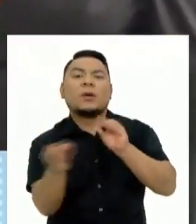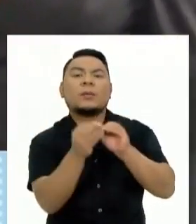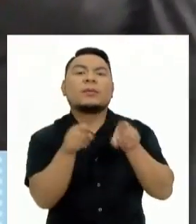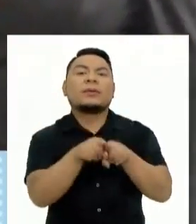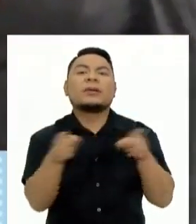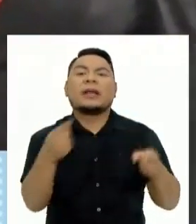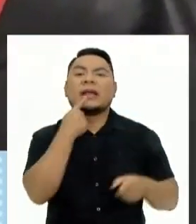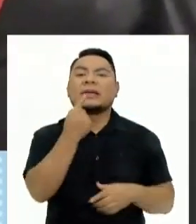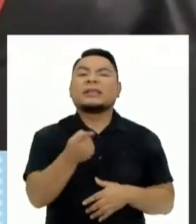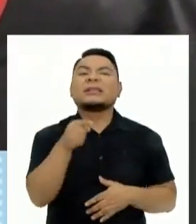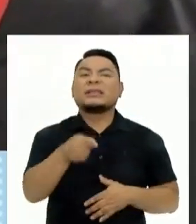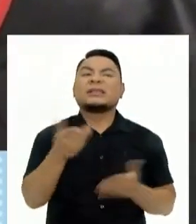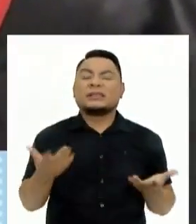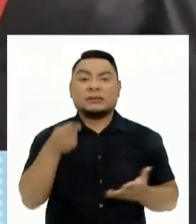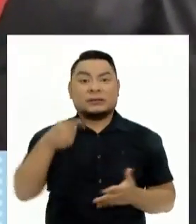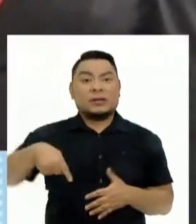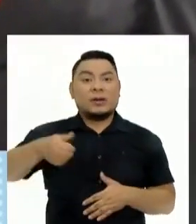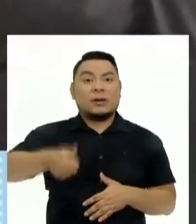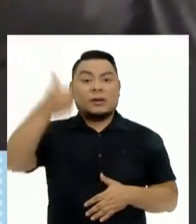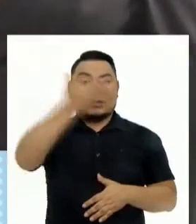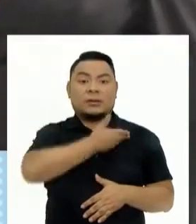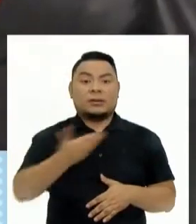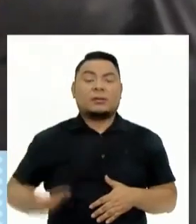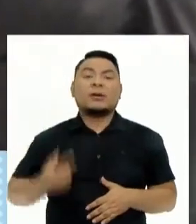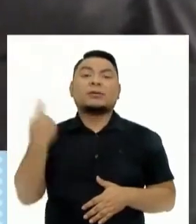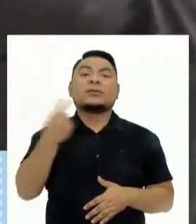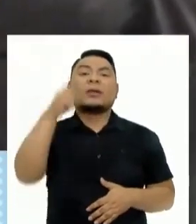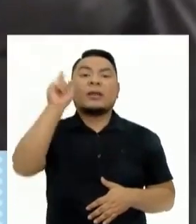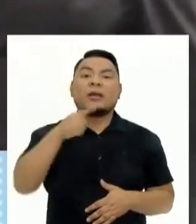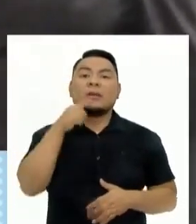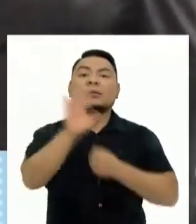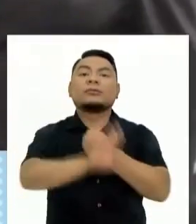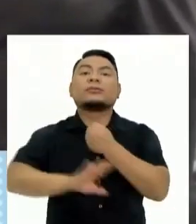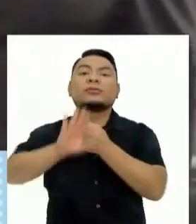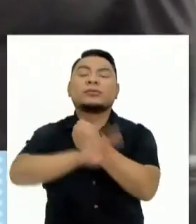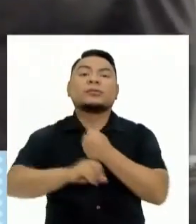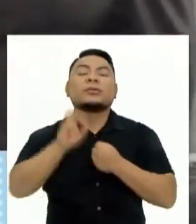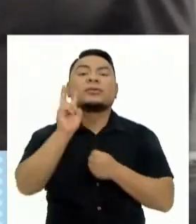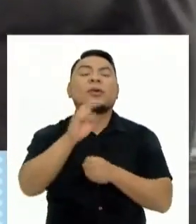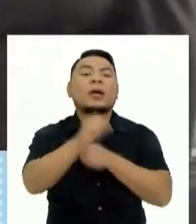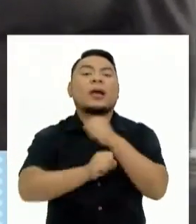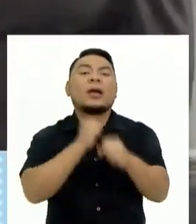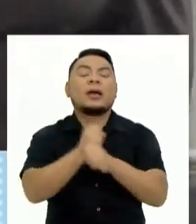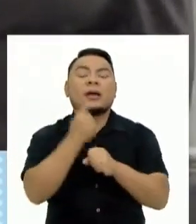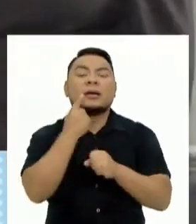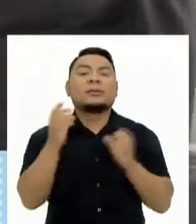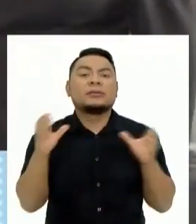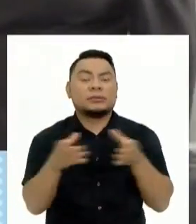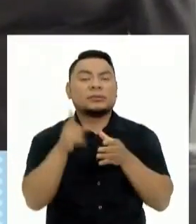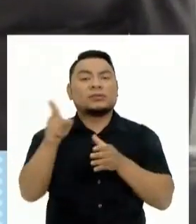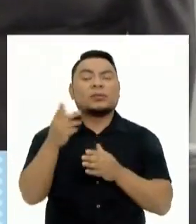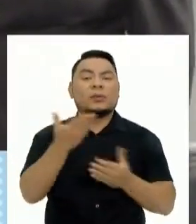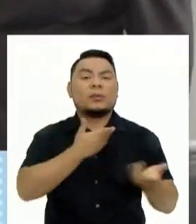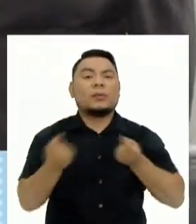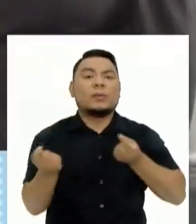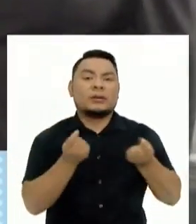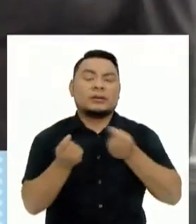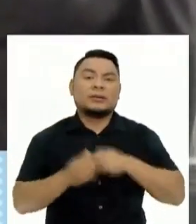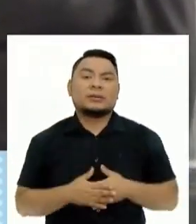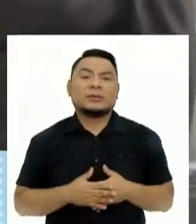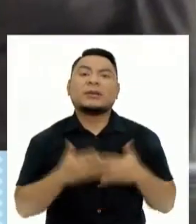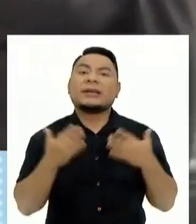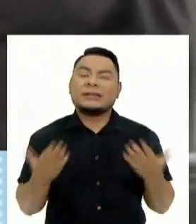que señalaba que los jefes de Estado solo deberían tener seguridad por 2 años con posterioridad a su mandato. O